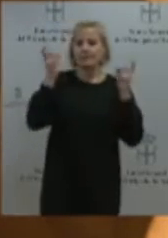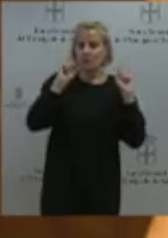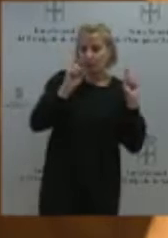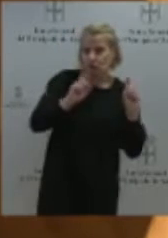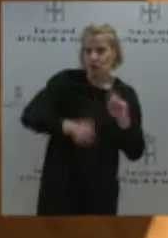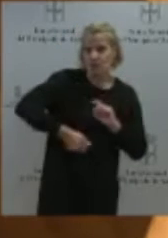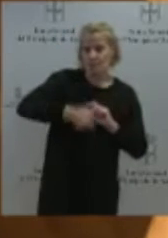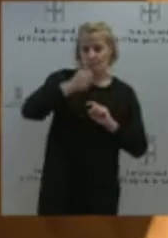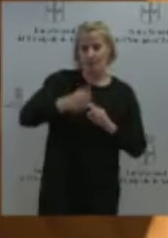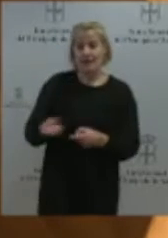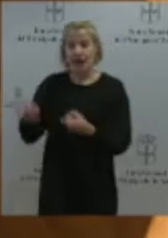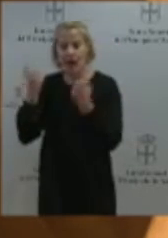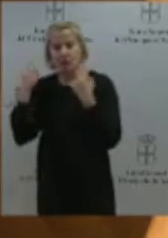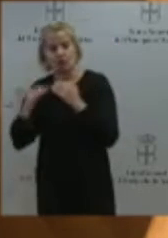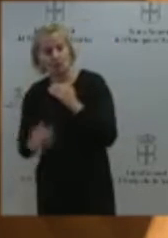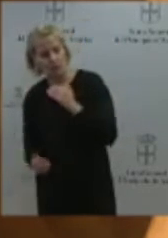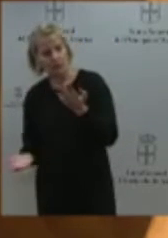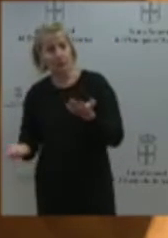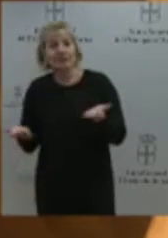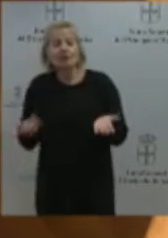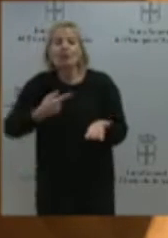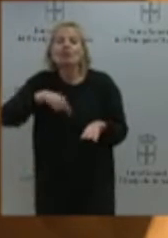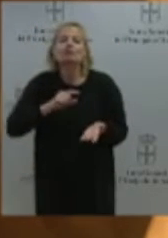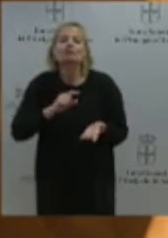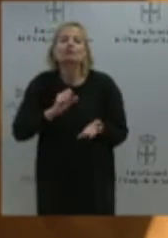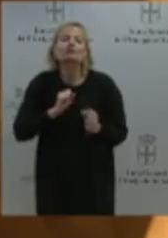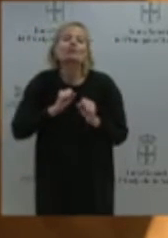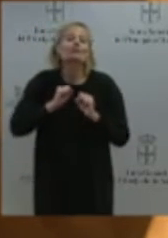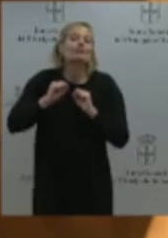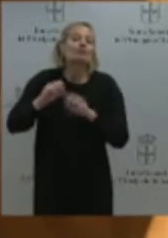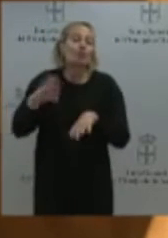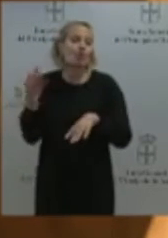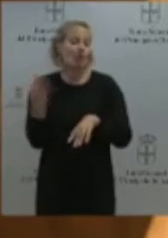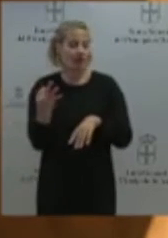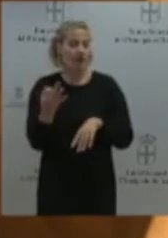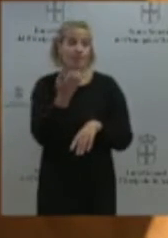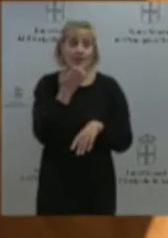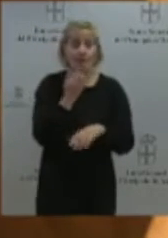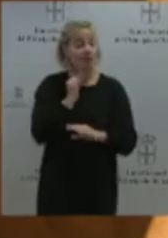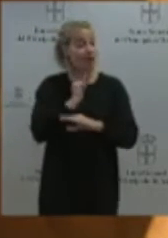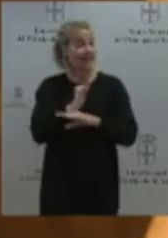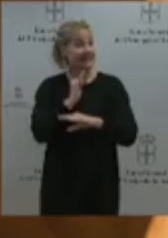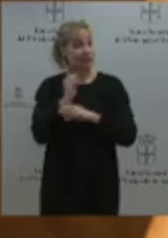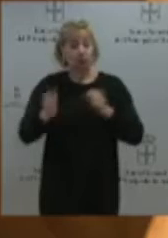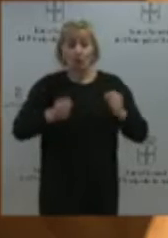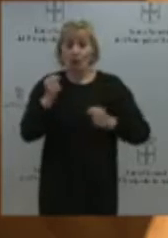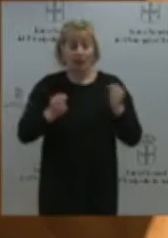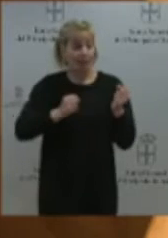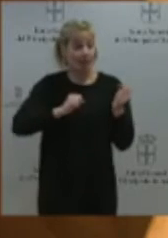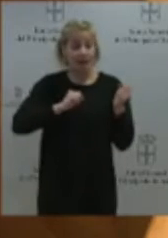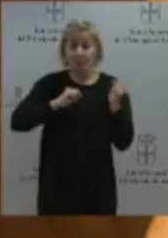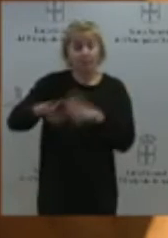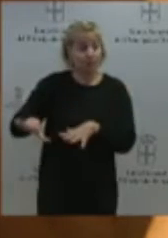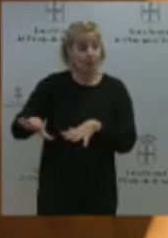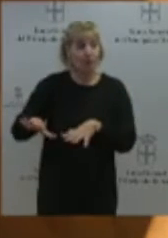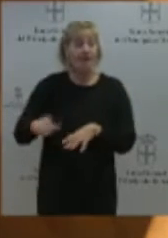Tendríamos que renunciar al Instituto de la Correoria, por poner un ejemplo, al Instituto de Florida, por poner otro ejemplo. Claro, ¿a qué